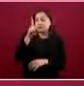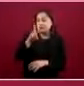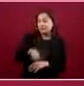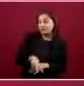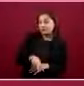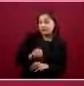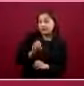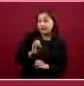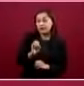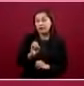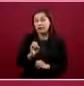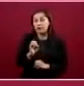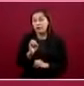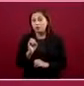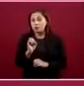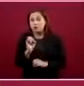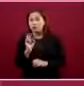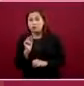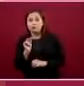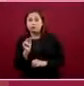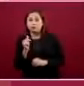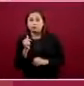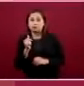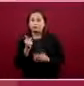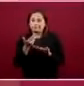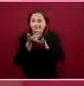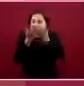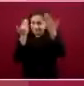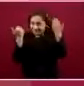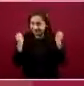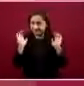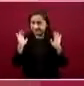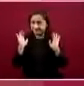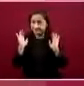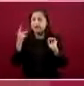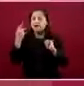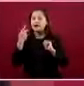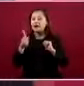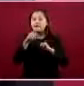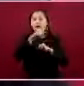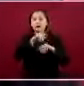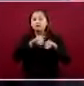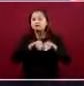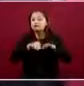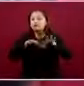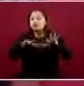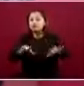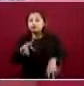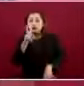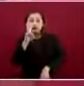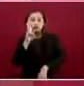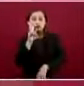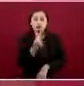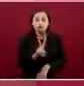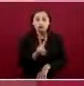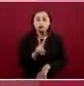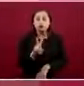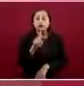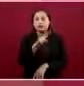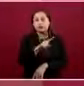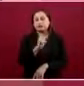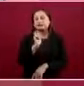no puedo yo verificarlo, pero sí es como salió en los medios, que un